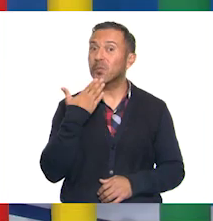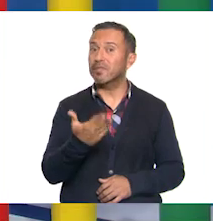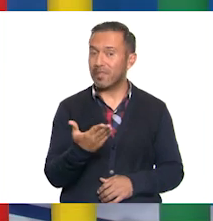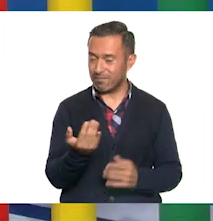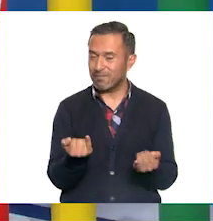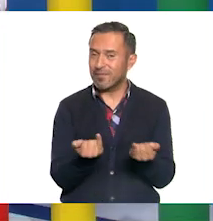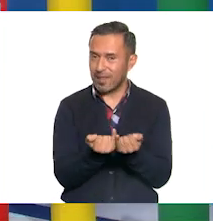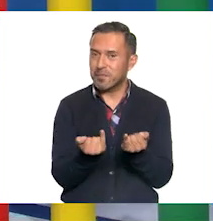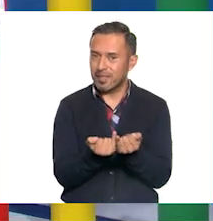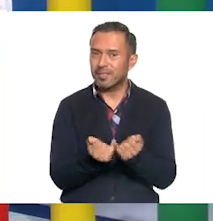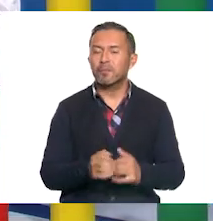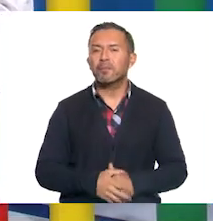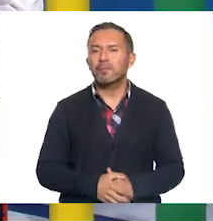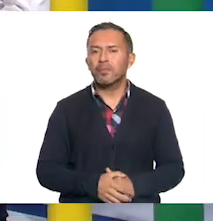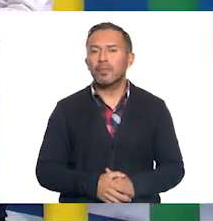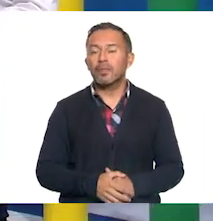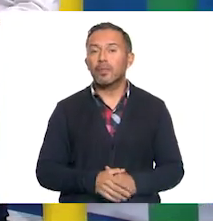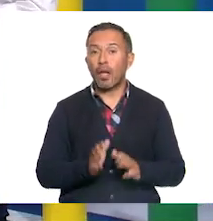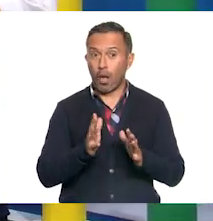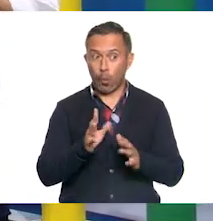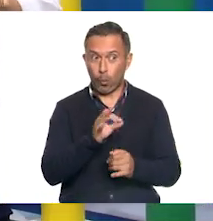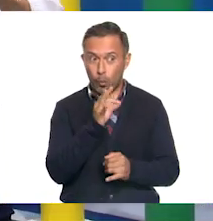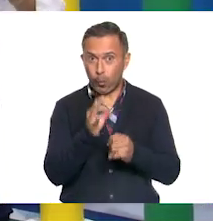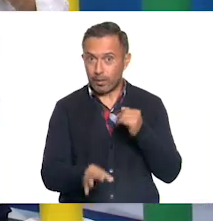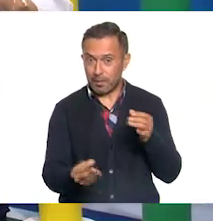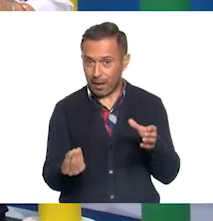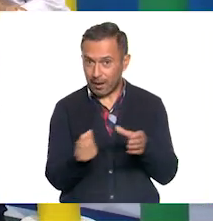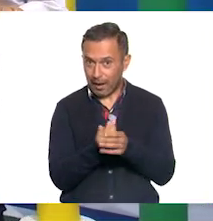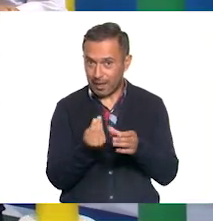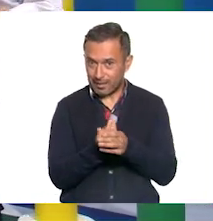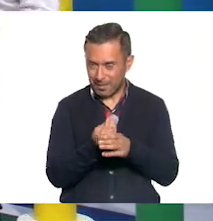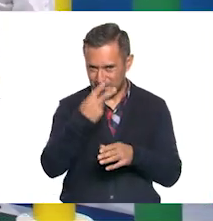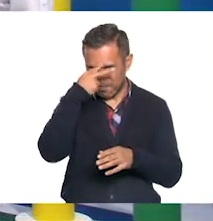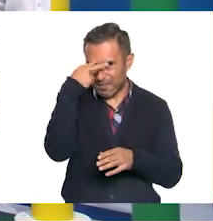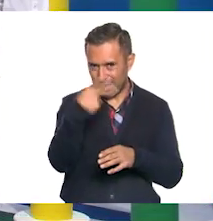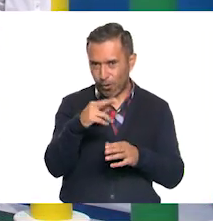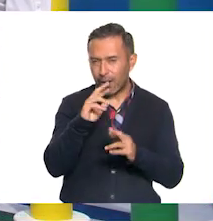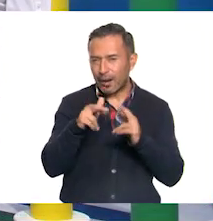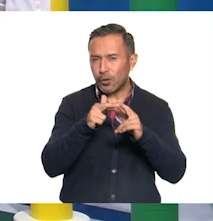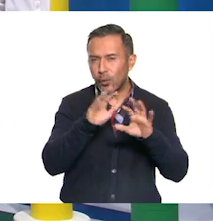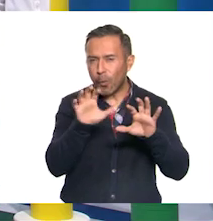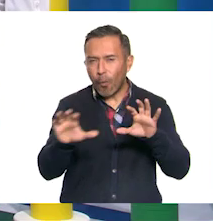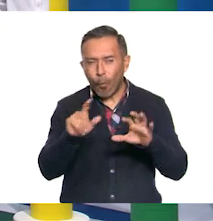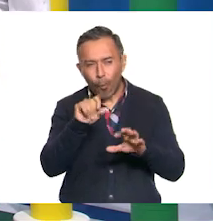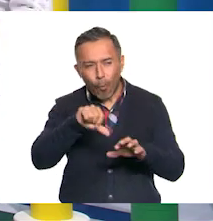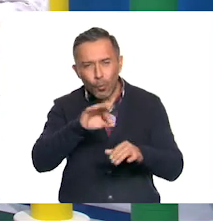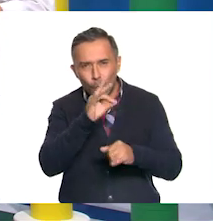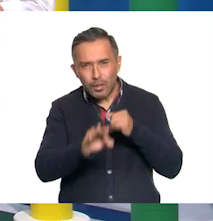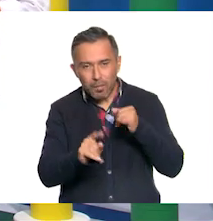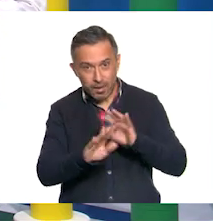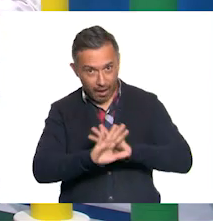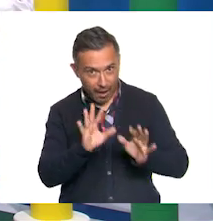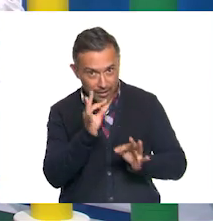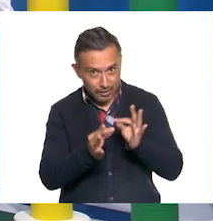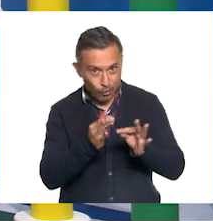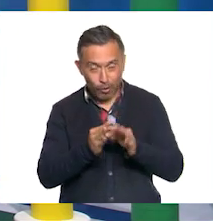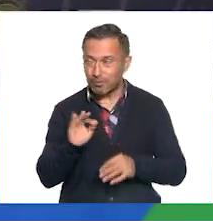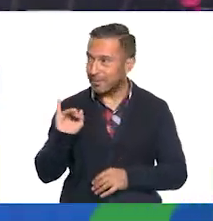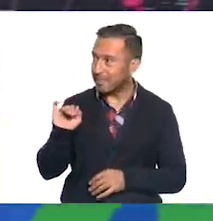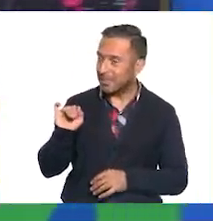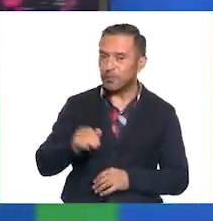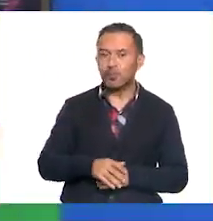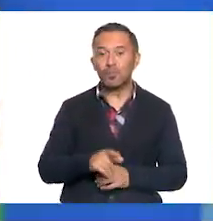también. ¿Ya lista para iniciar nuestra última clase de las regiones de México? Sí.